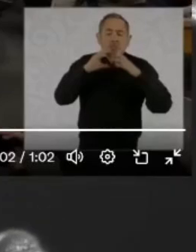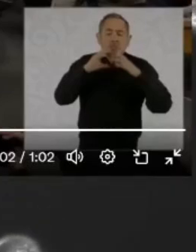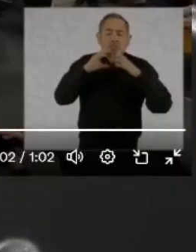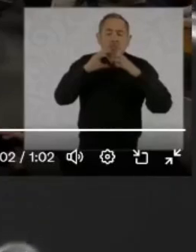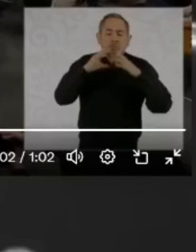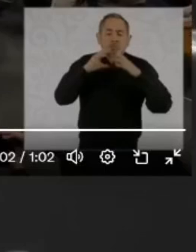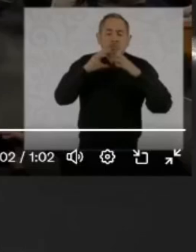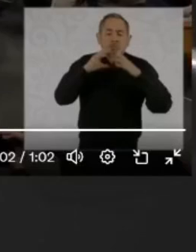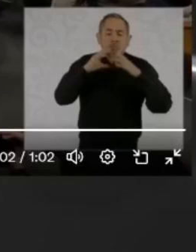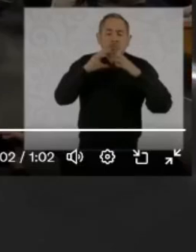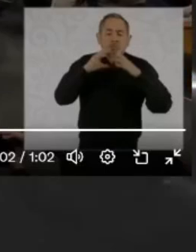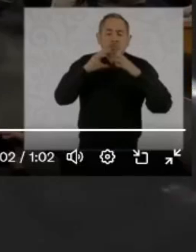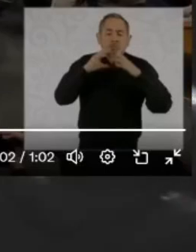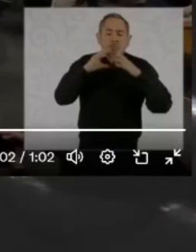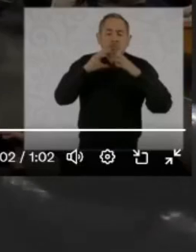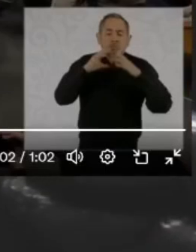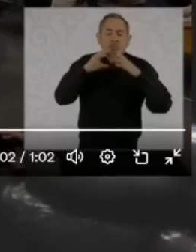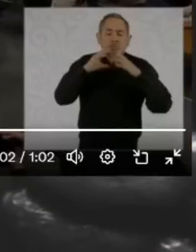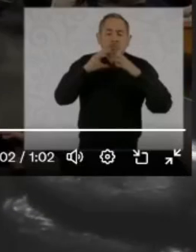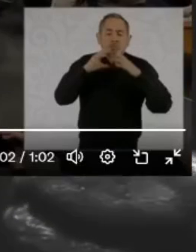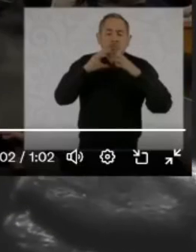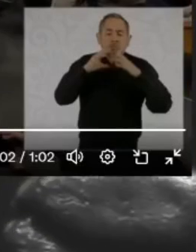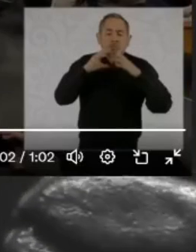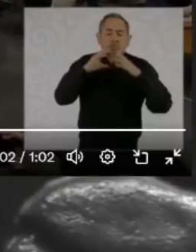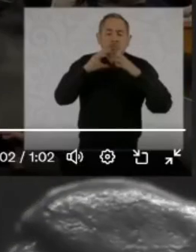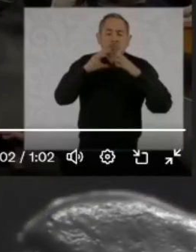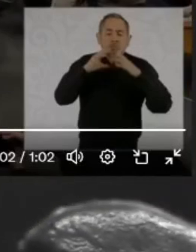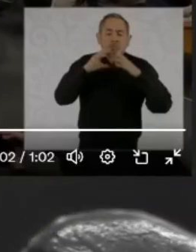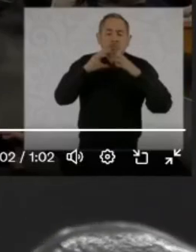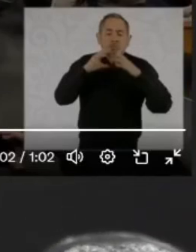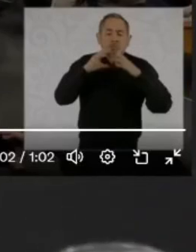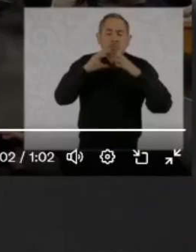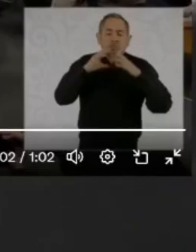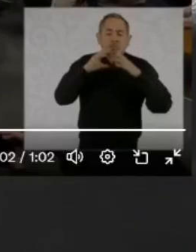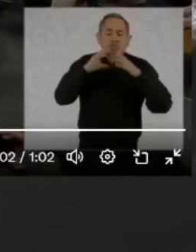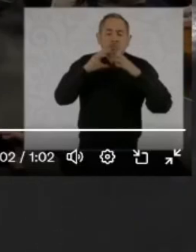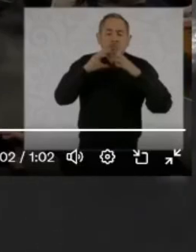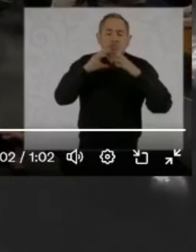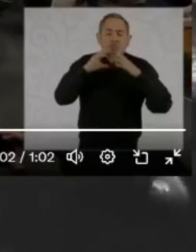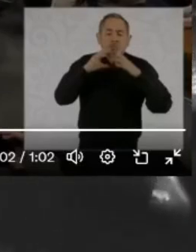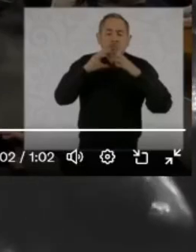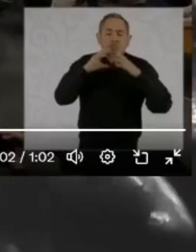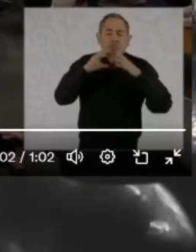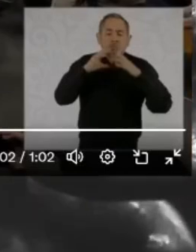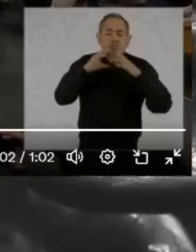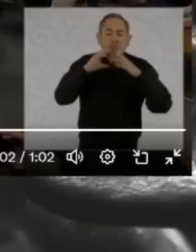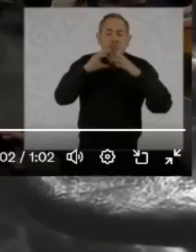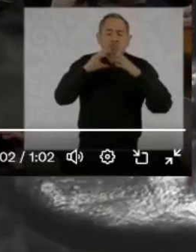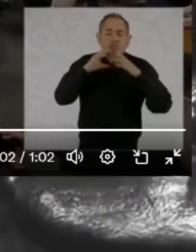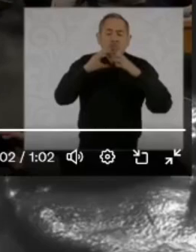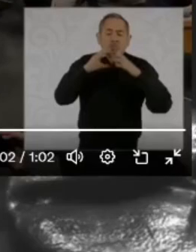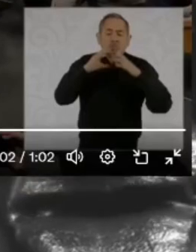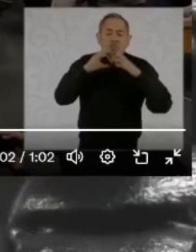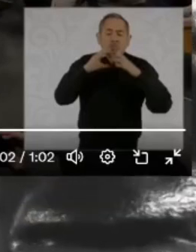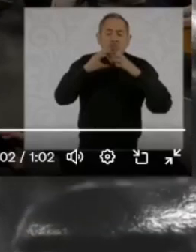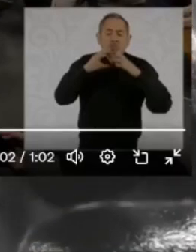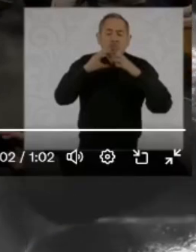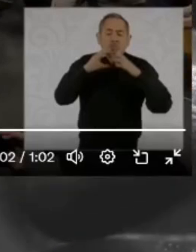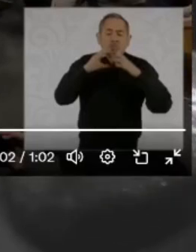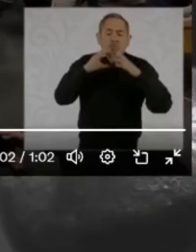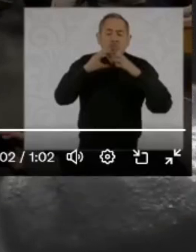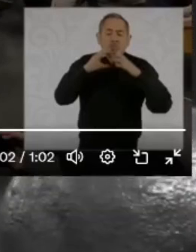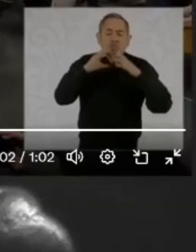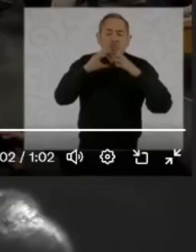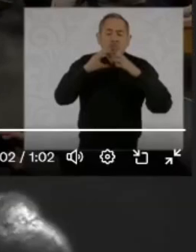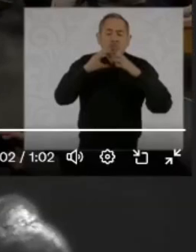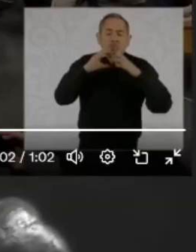se quiso ir a su pueblo. Algo muy bonito fue que ellos le lloraron mucho porque eh, fue como su